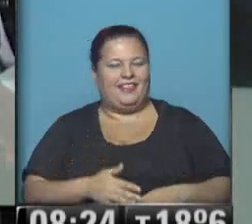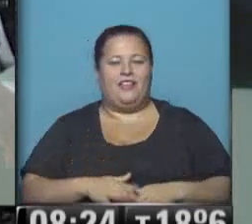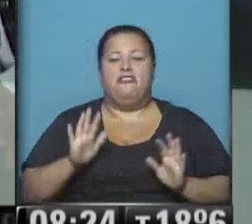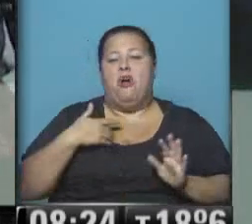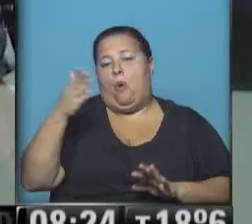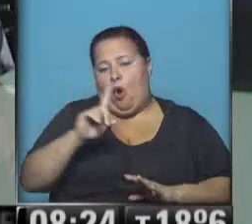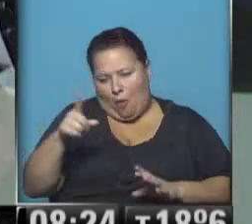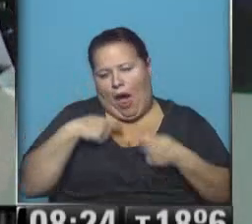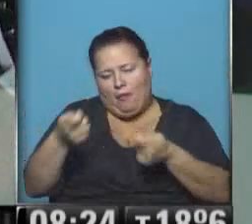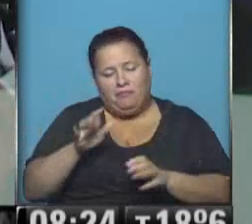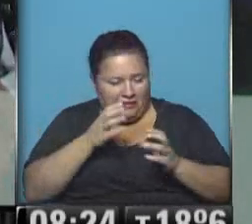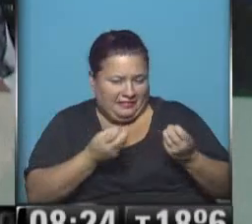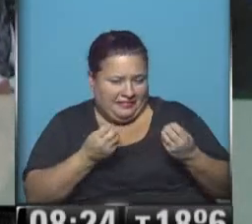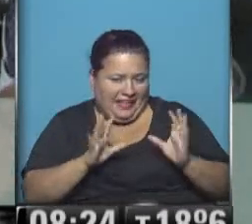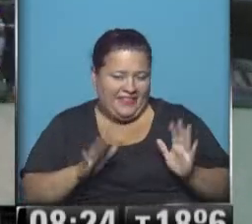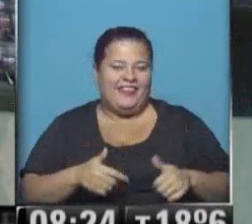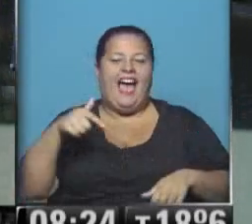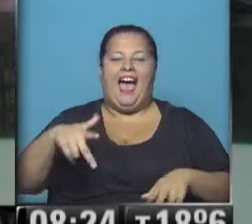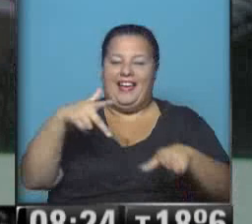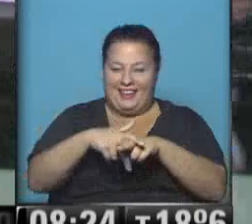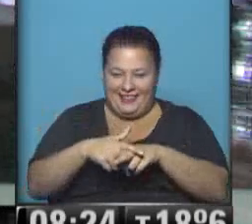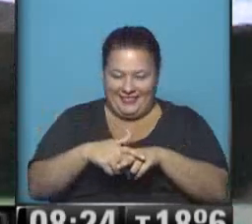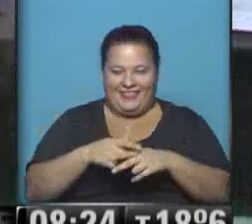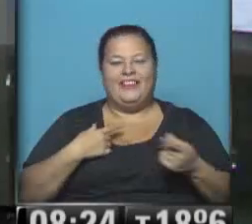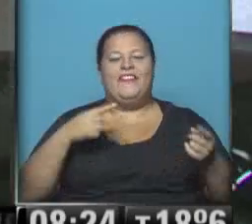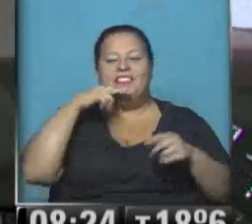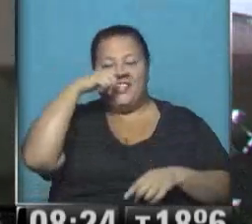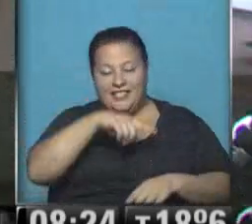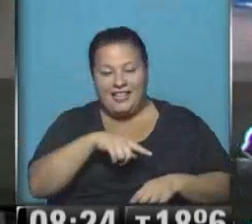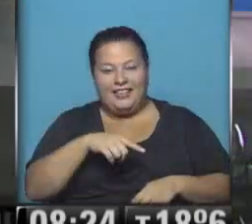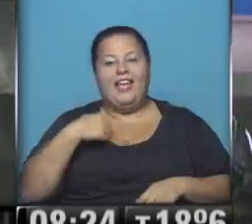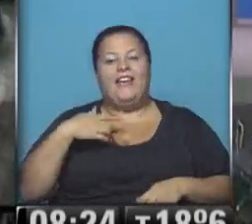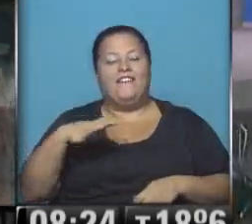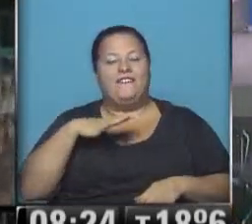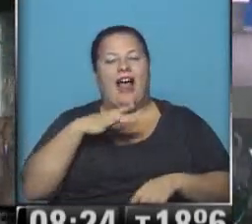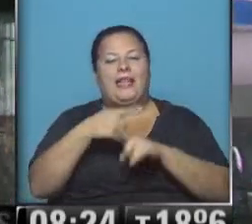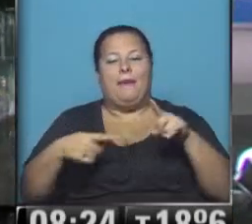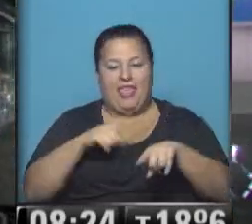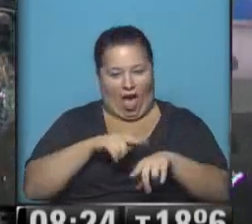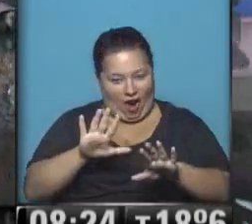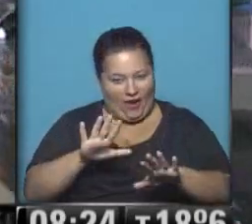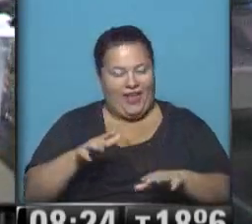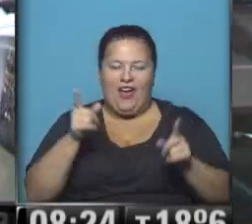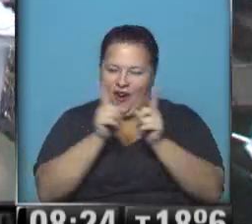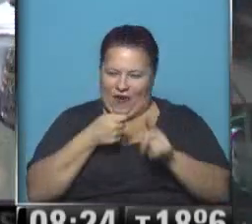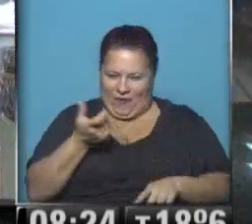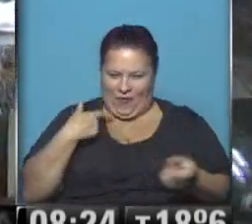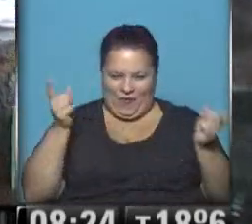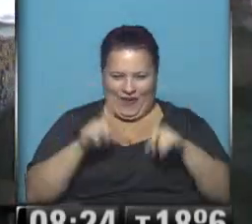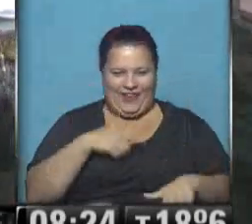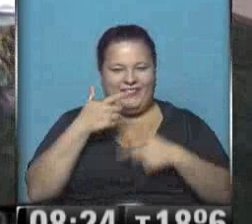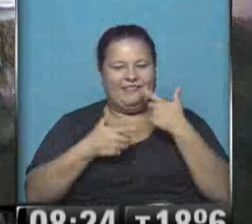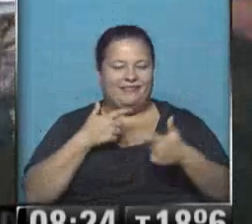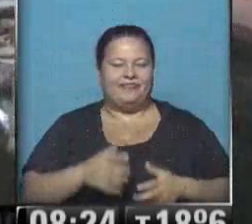voy, pero lo aguanto. No, está bien. ¿Sí? Vamos a hacer una pausa nosotros en Visión 7. Todavía nos queda más de media hora, ¿eh? Muy breve, ya volvemos.